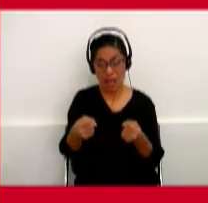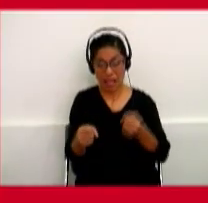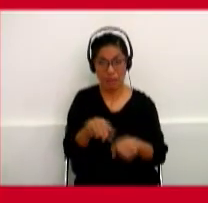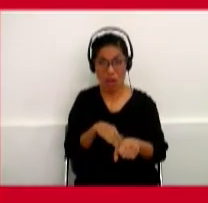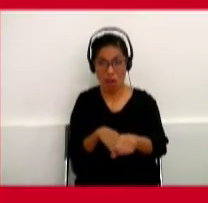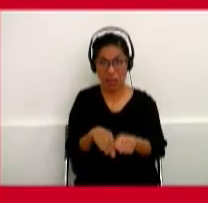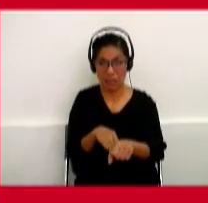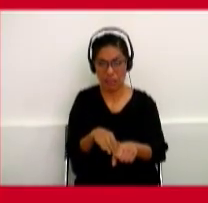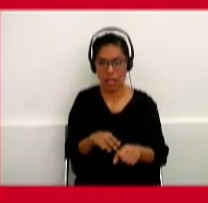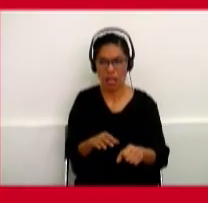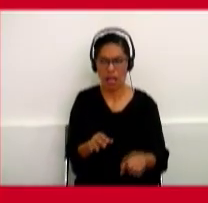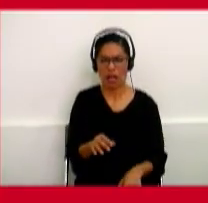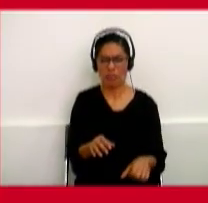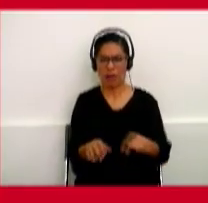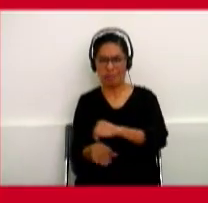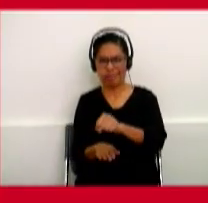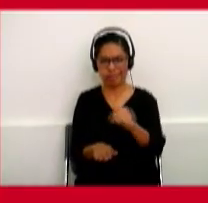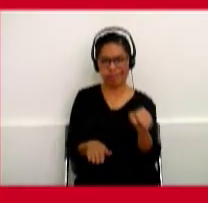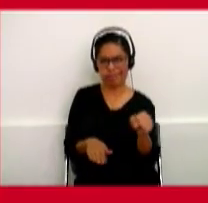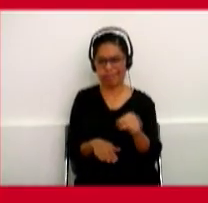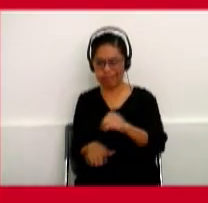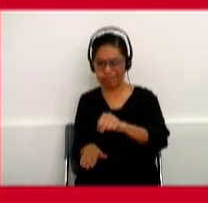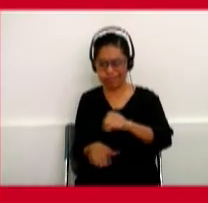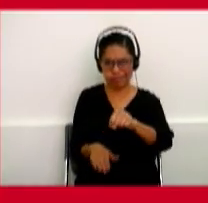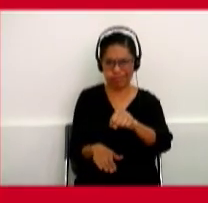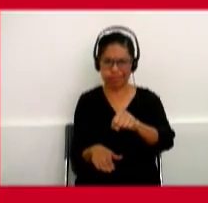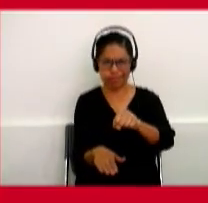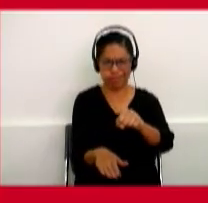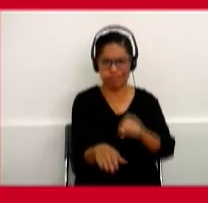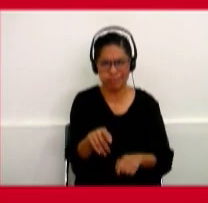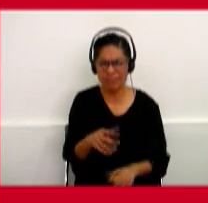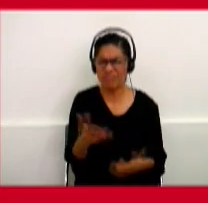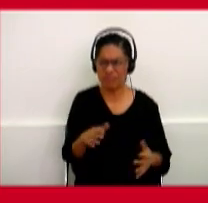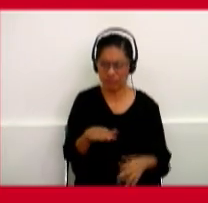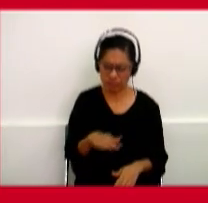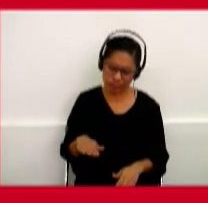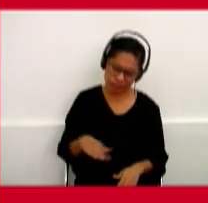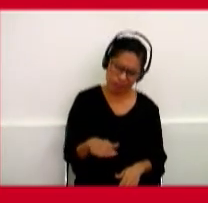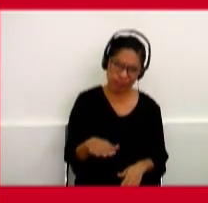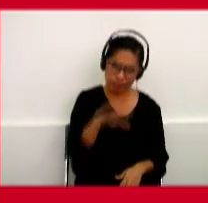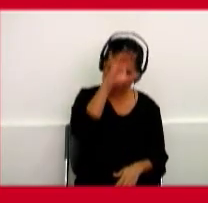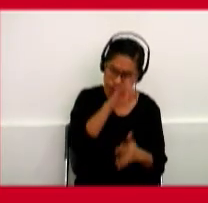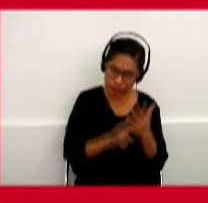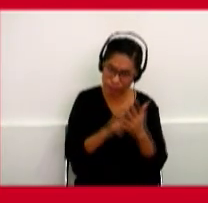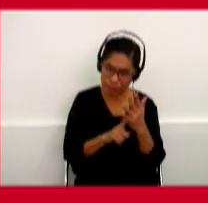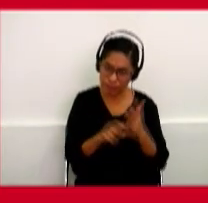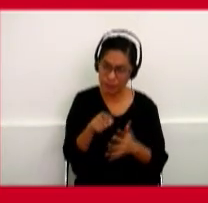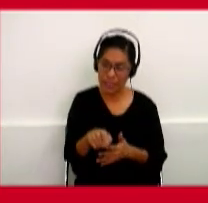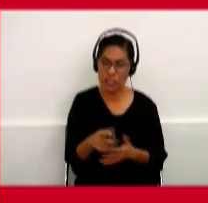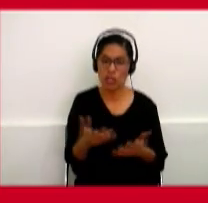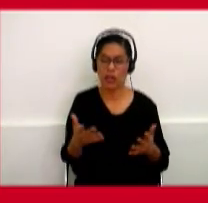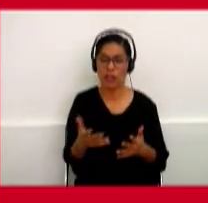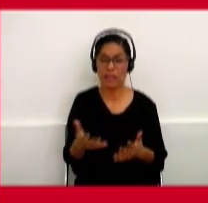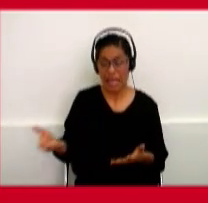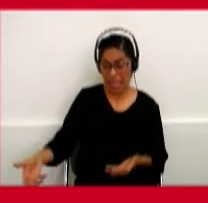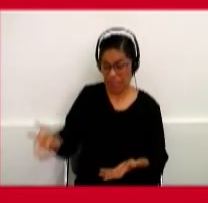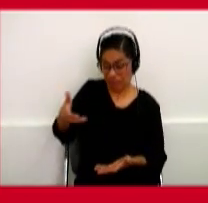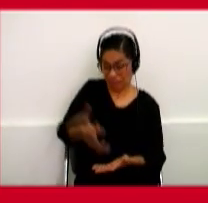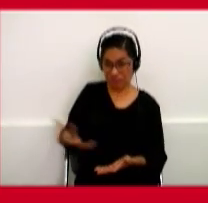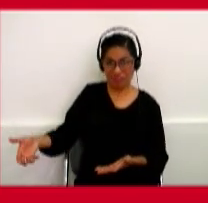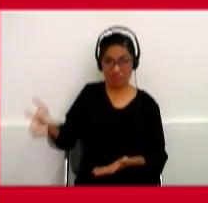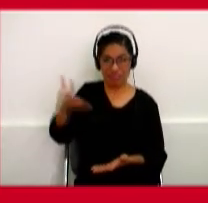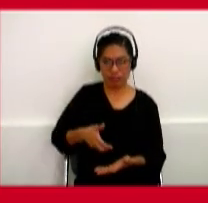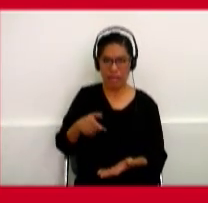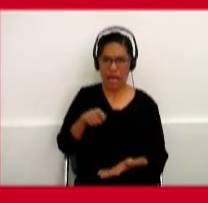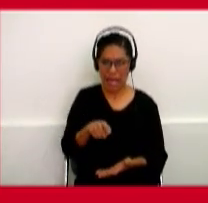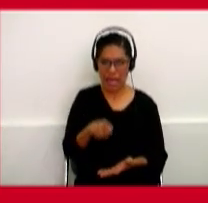vemos aquí entonces es que los eventos de impactos extremos vienen más de las operaciones de carga o de carguío, ¿no? Eso